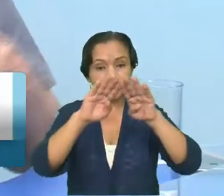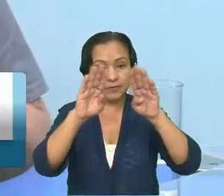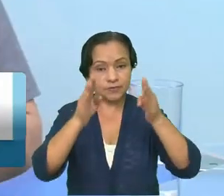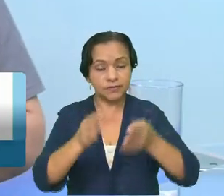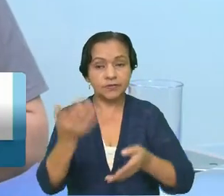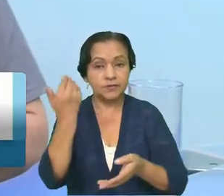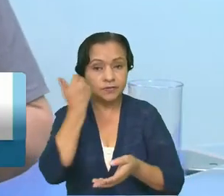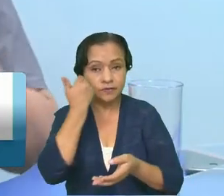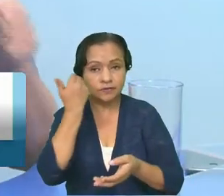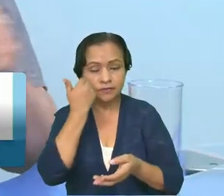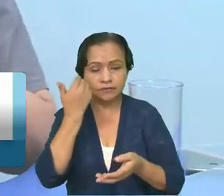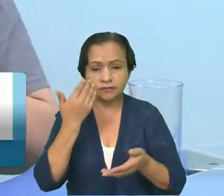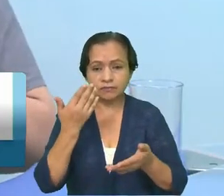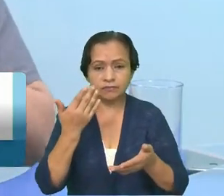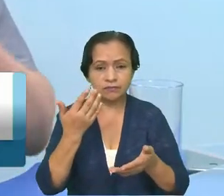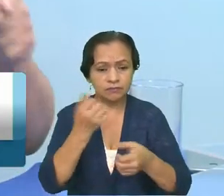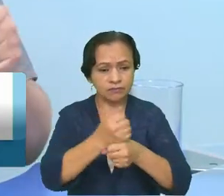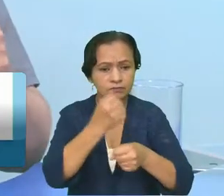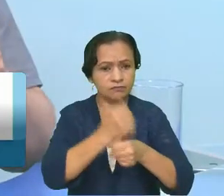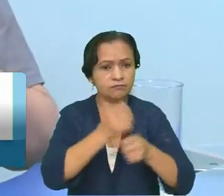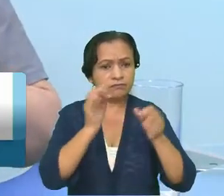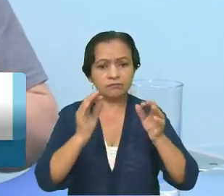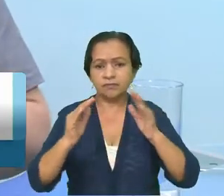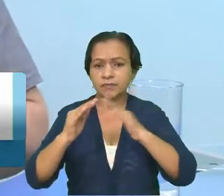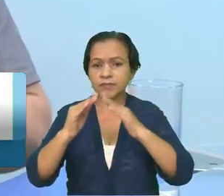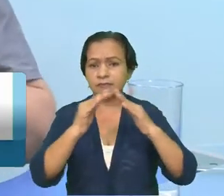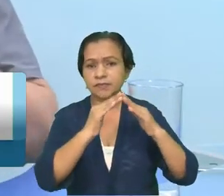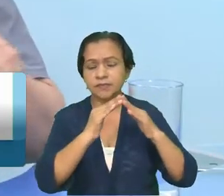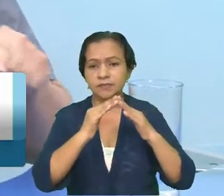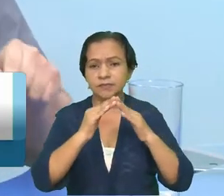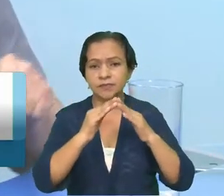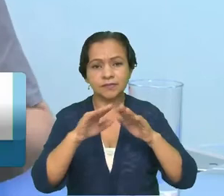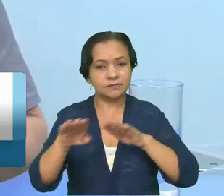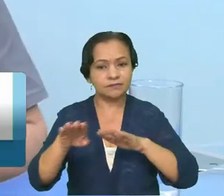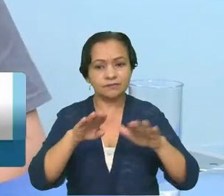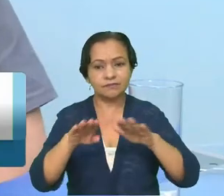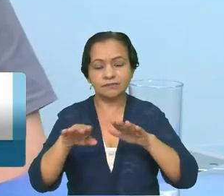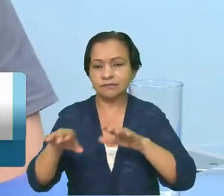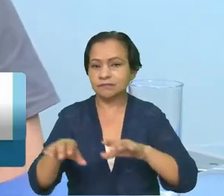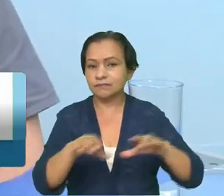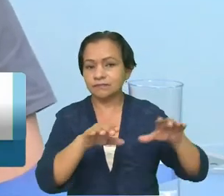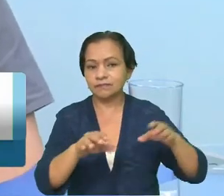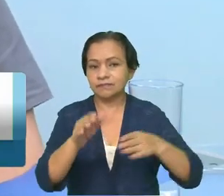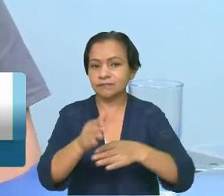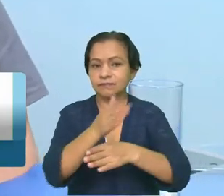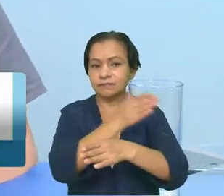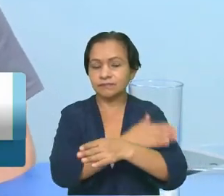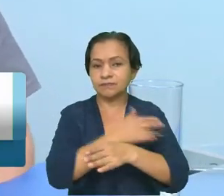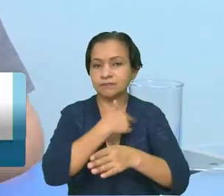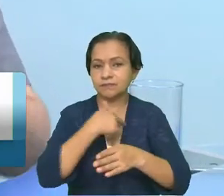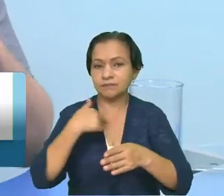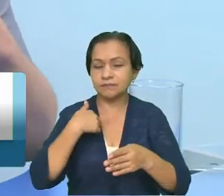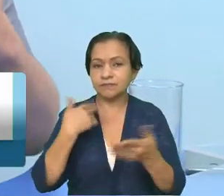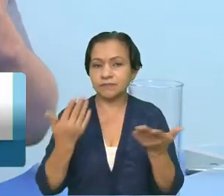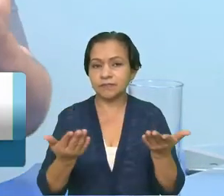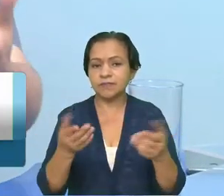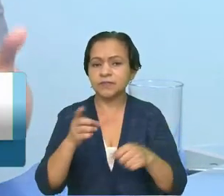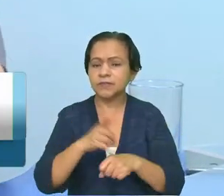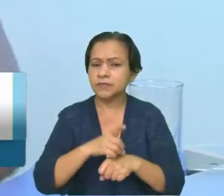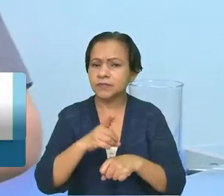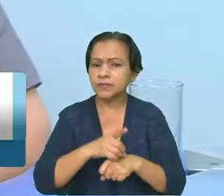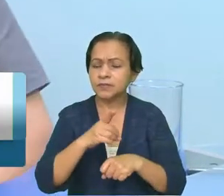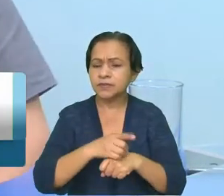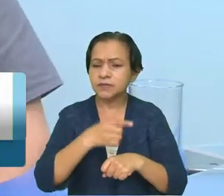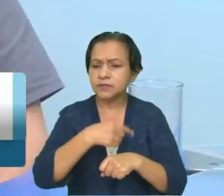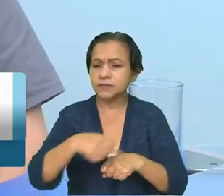no tiene ninguna limitación para su trabajo en su casa, ya no puede hacer actividades que antes hacía. Entonces te dice, mire doctor, yo iba